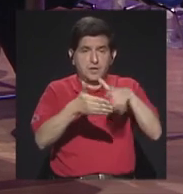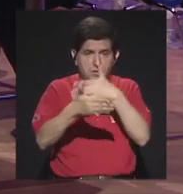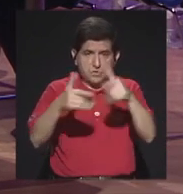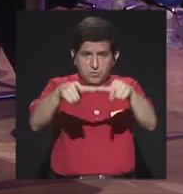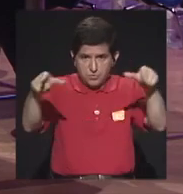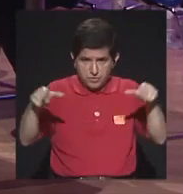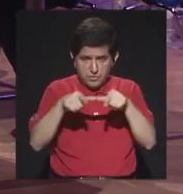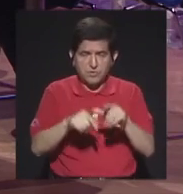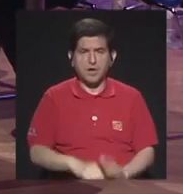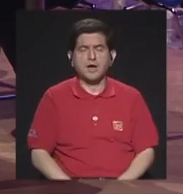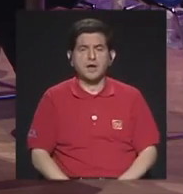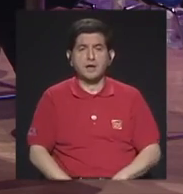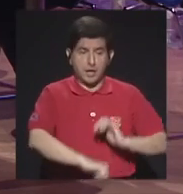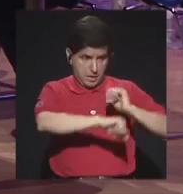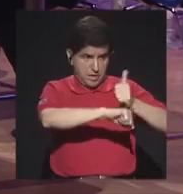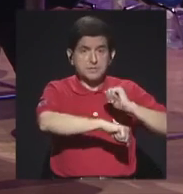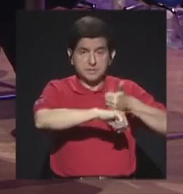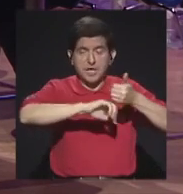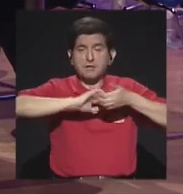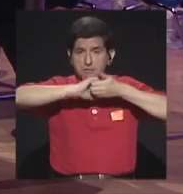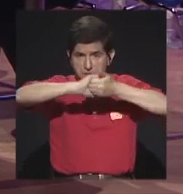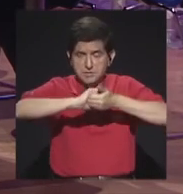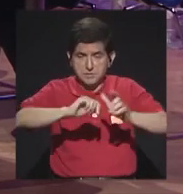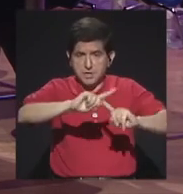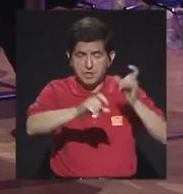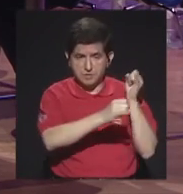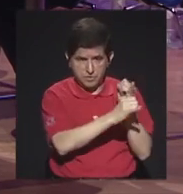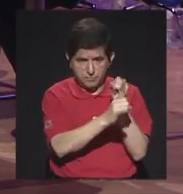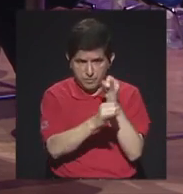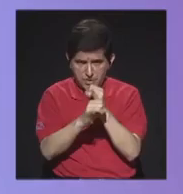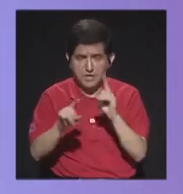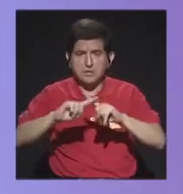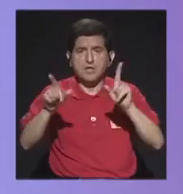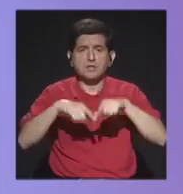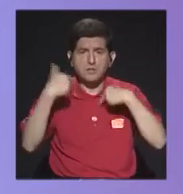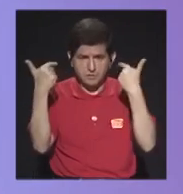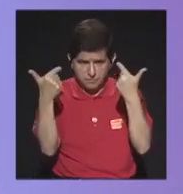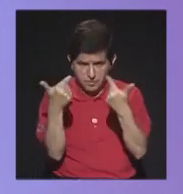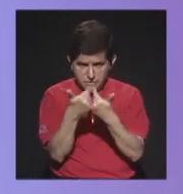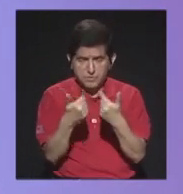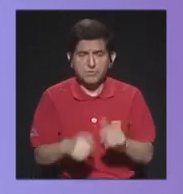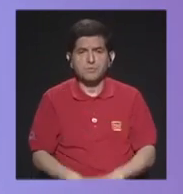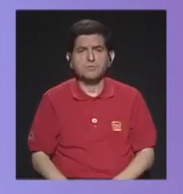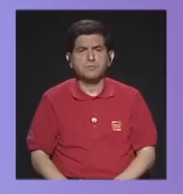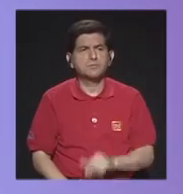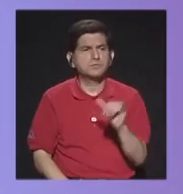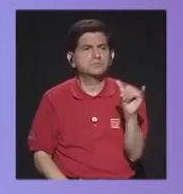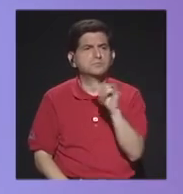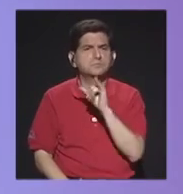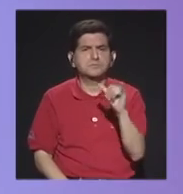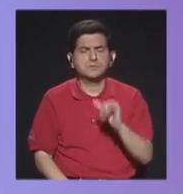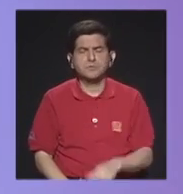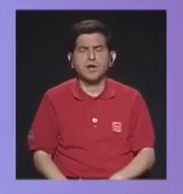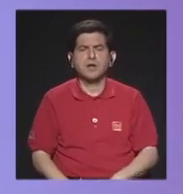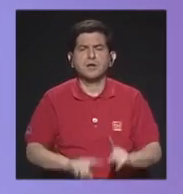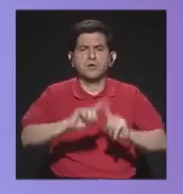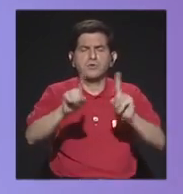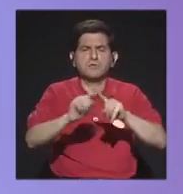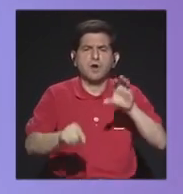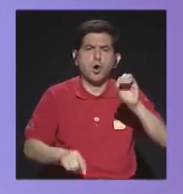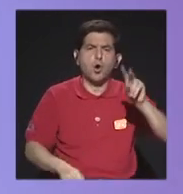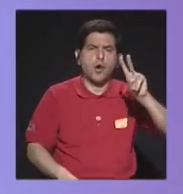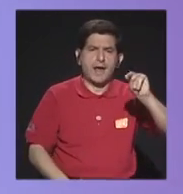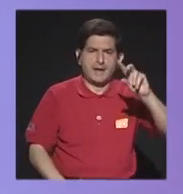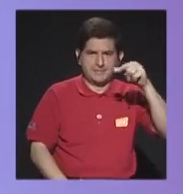es establecer alianzas con otras instituciones, con otros grupos organizados, con otras ONGs y que